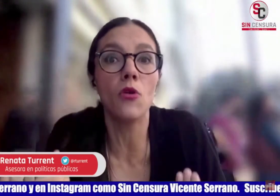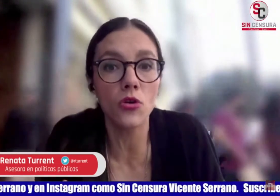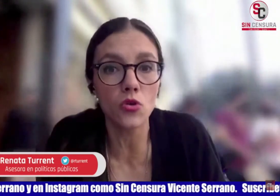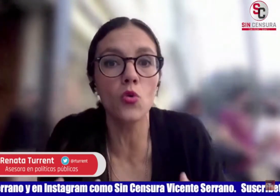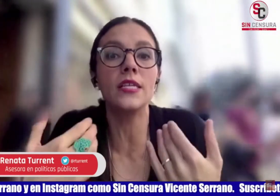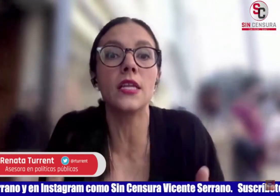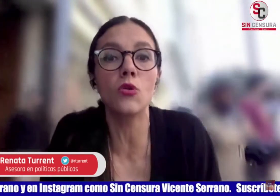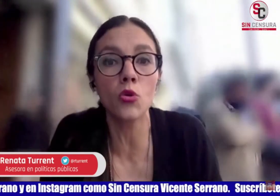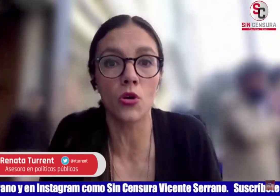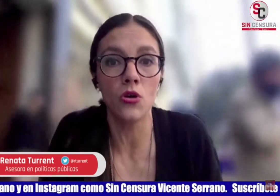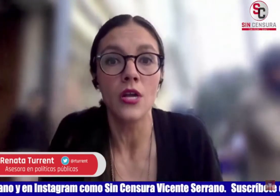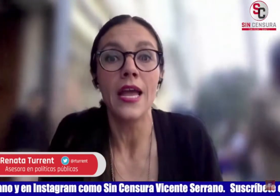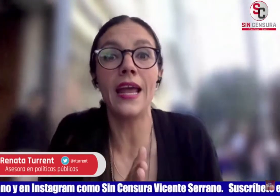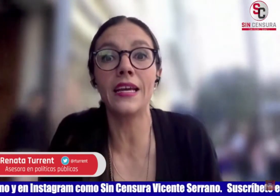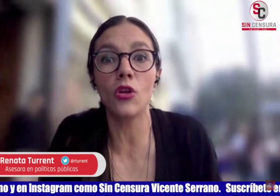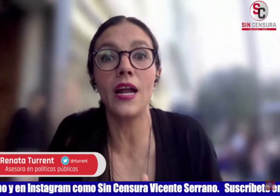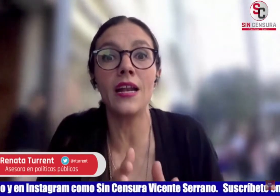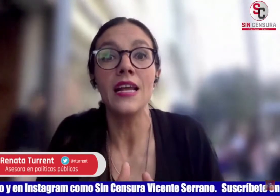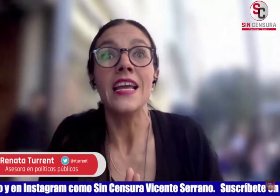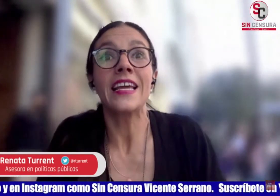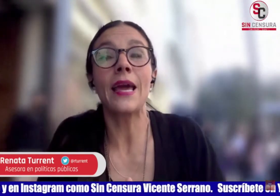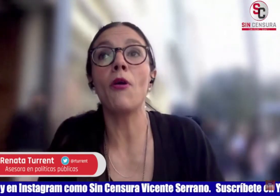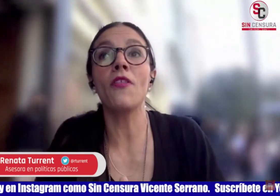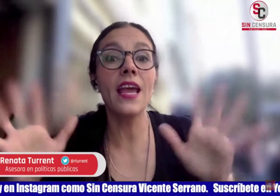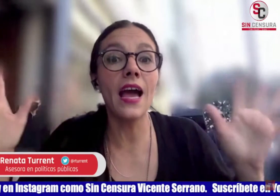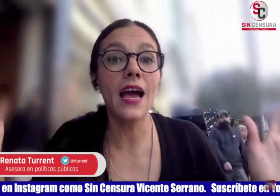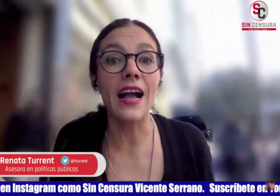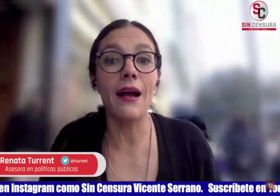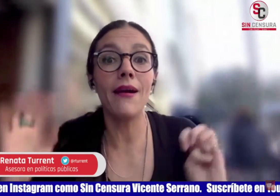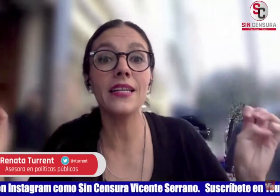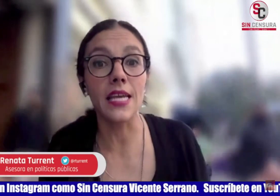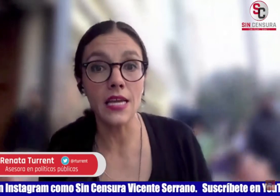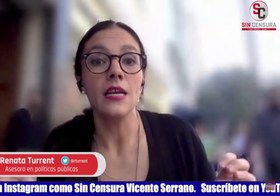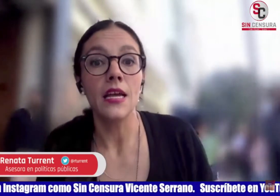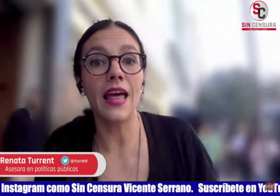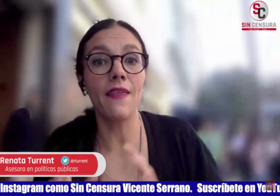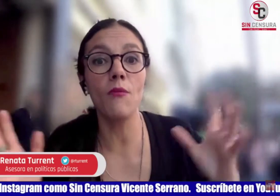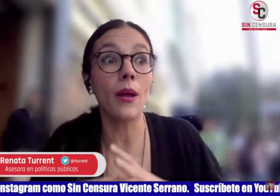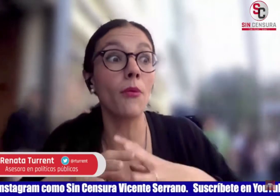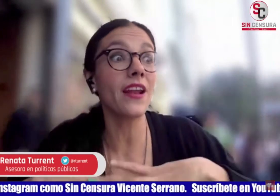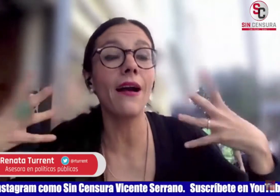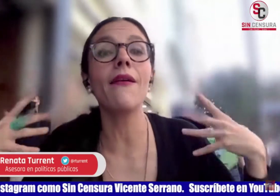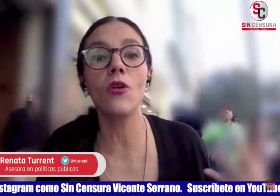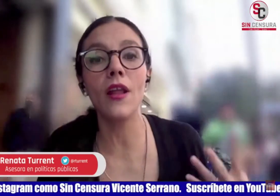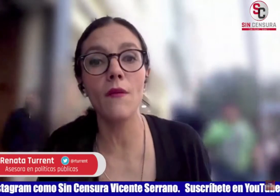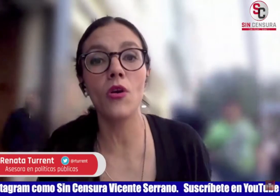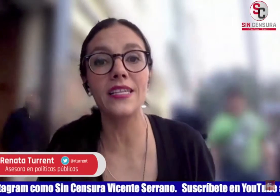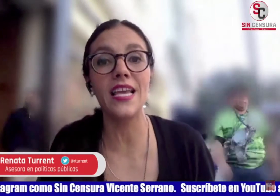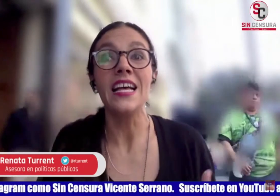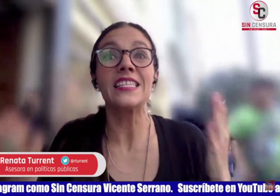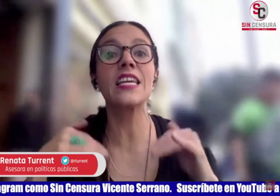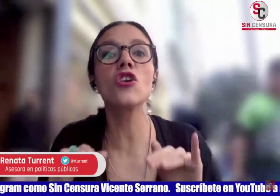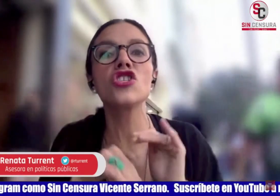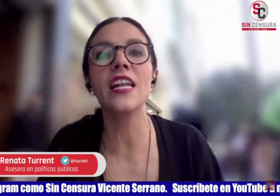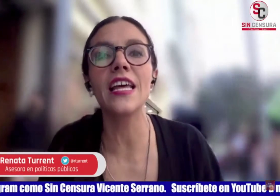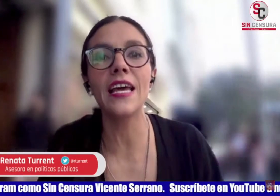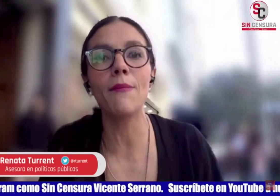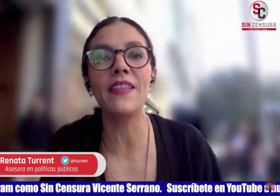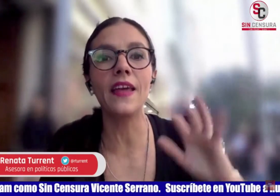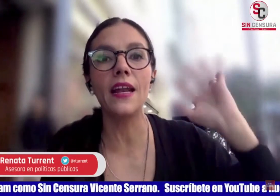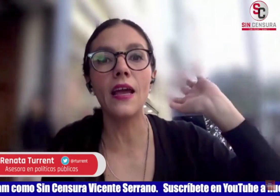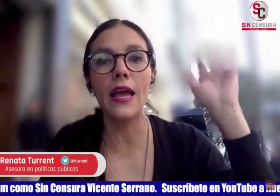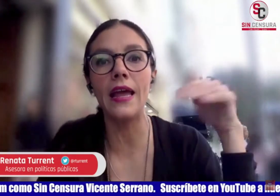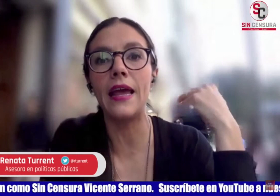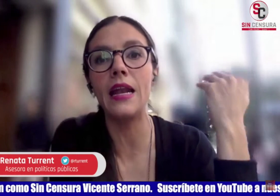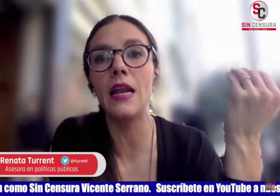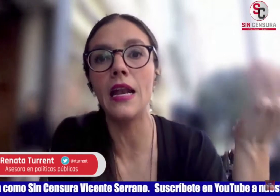que queremos un instituto electoral que podría acabar con la democracia si no se